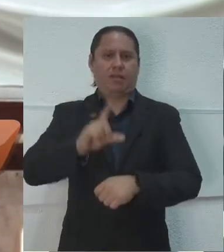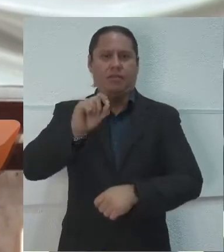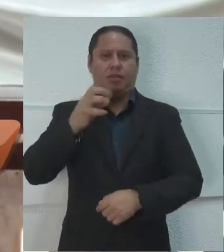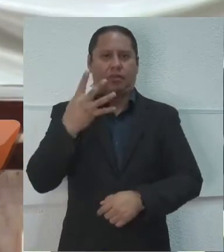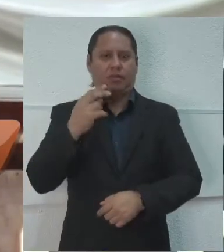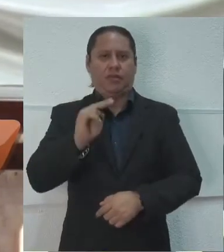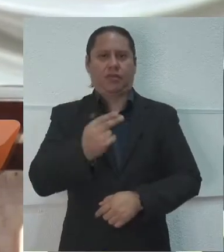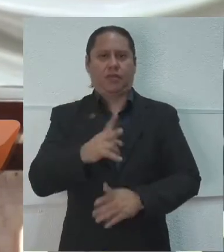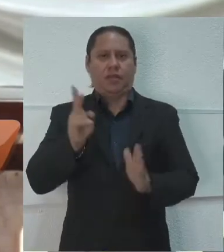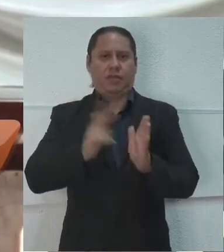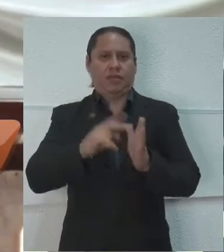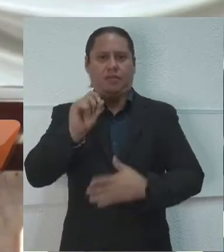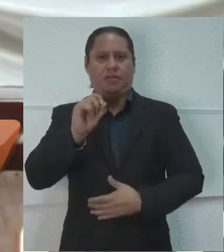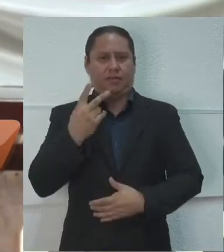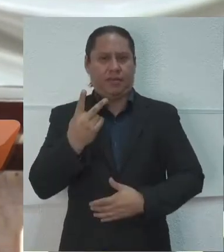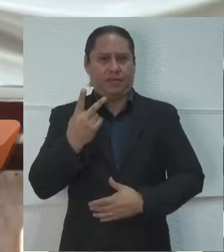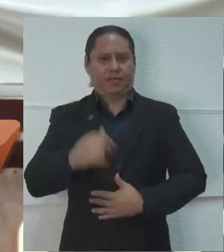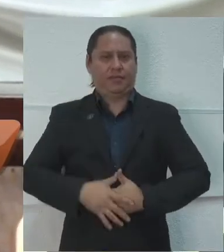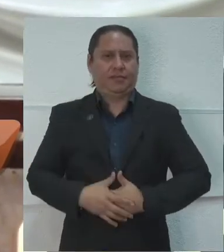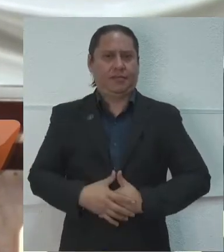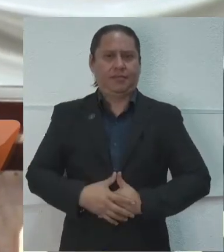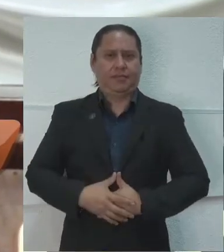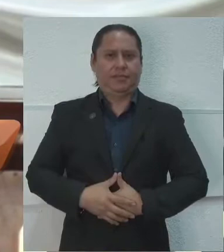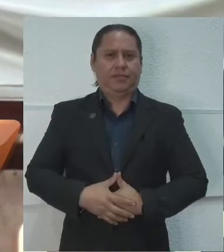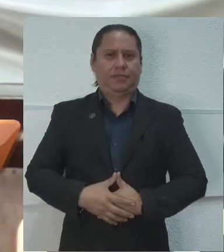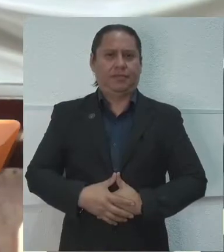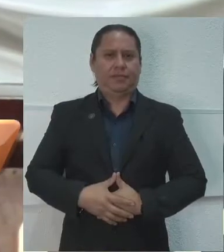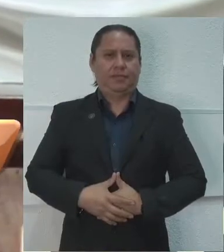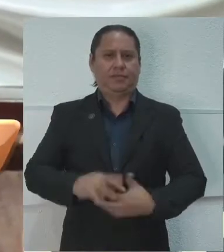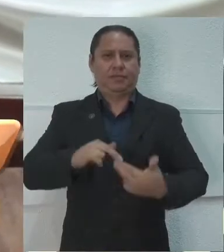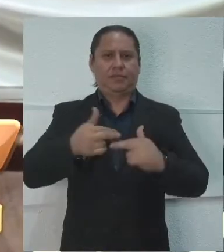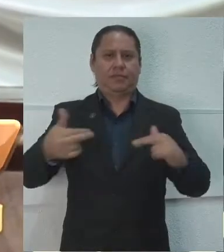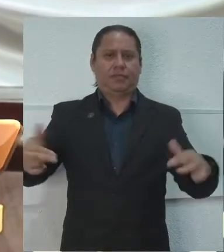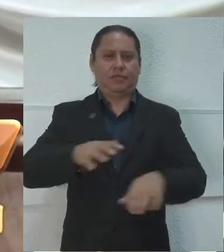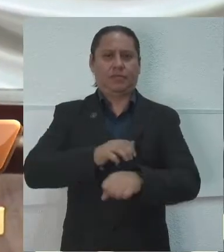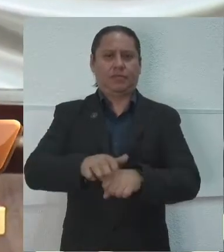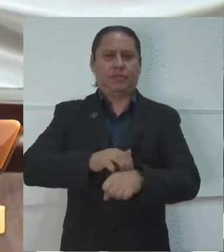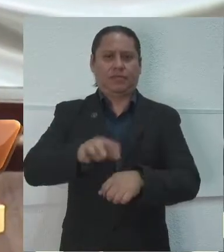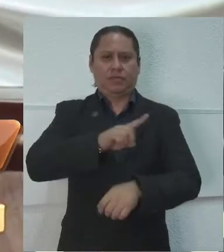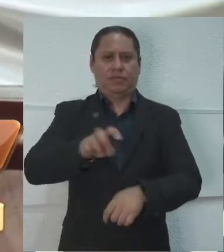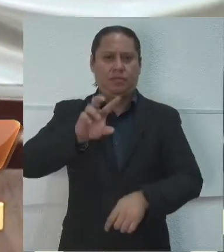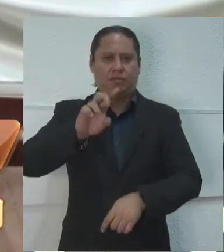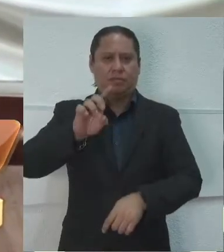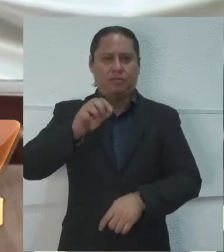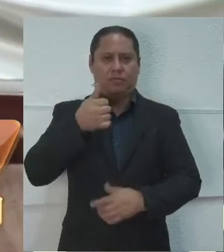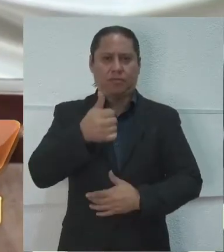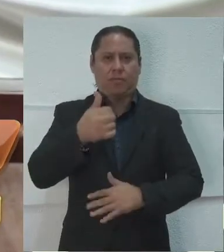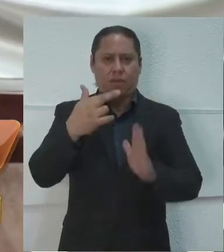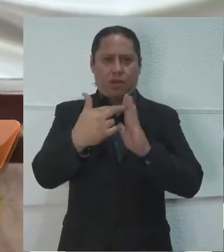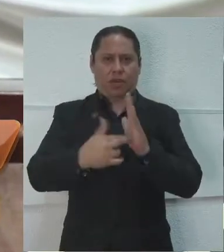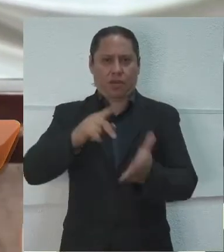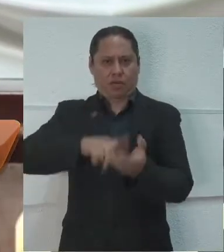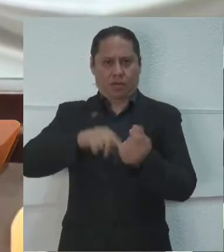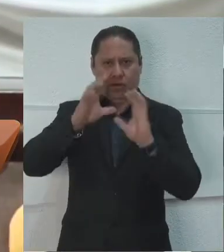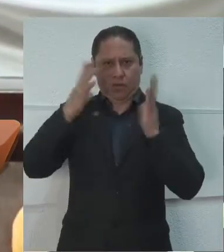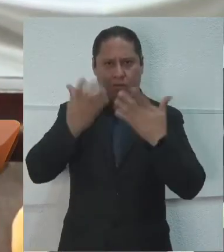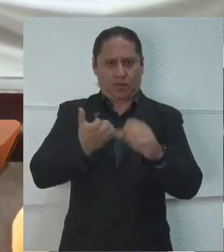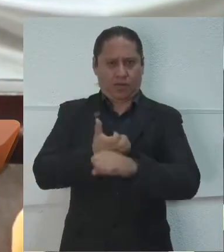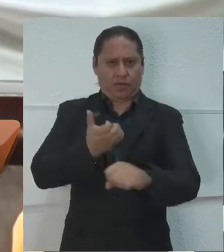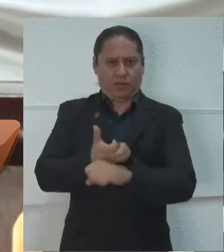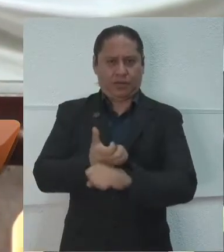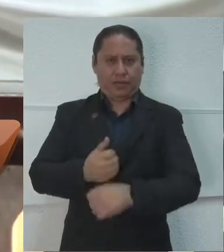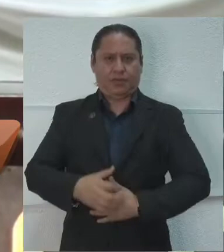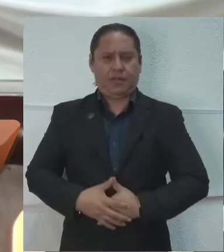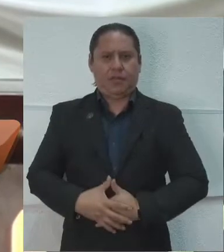el día 24 de noviembre de 2022. Con relación al numeral 136 del reglamento interior de este